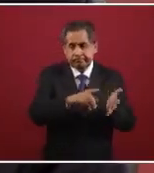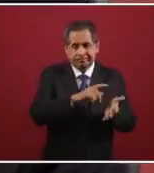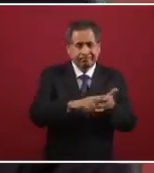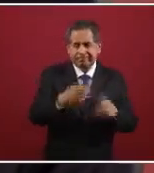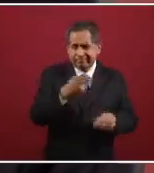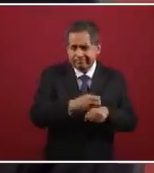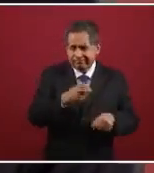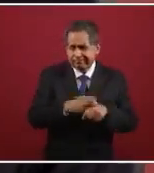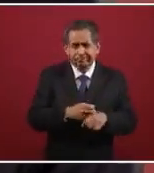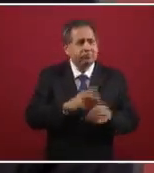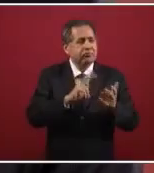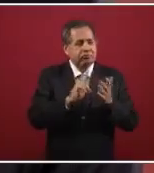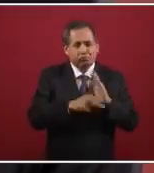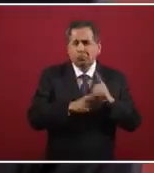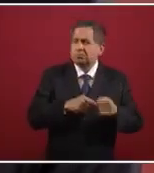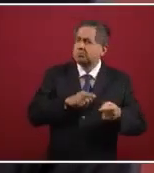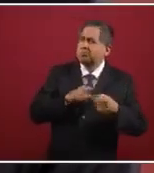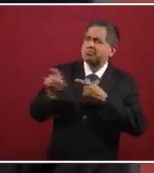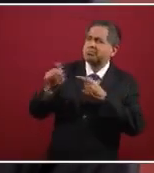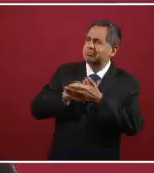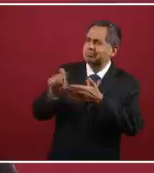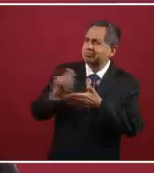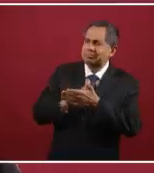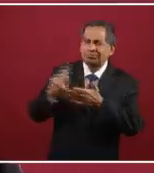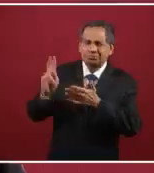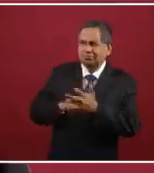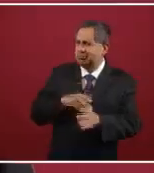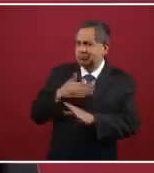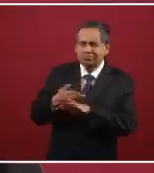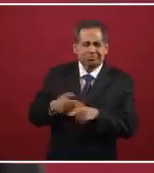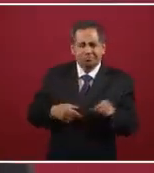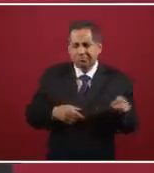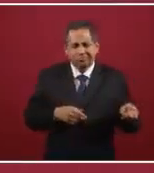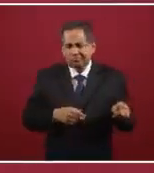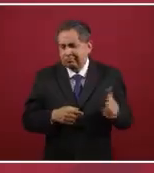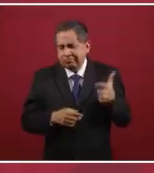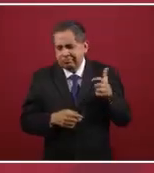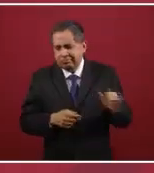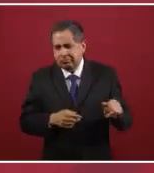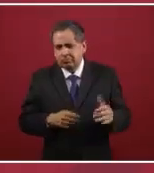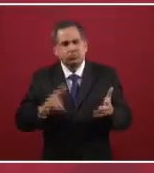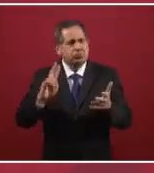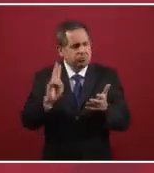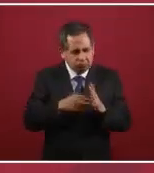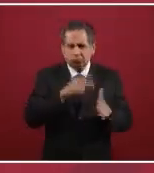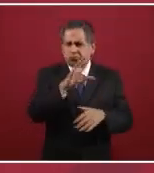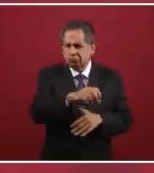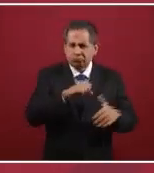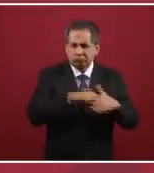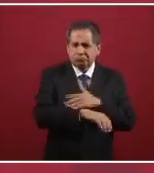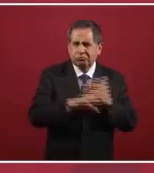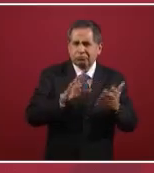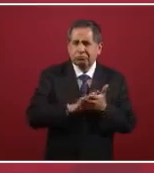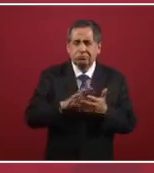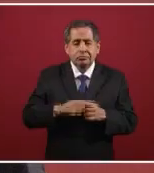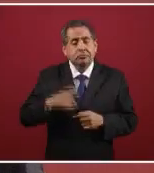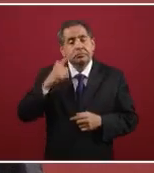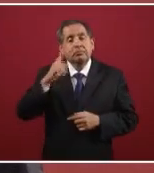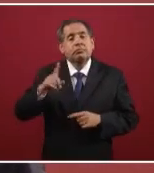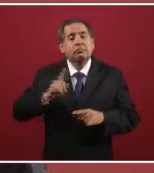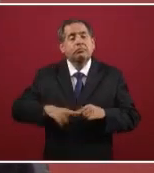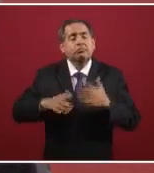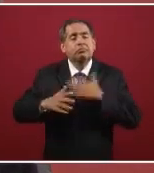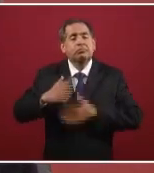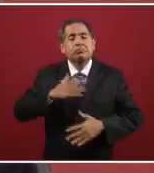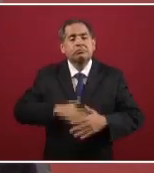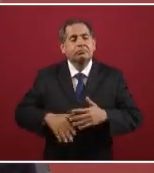saliendo va a volver a escribir algo en contra tuya y lo vuelves a meter. A ver quién se cansa primero.